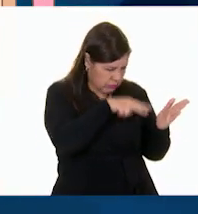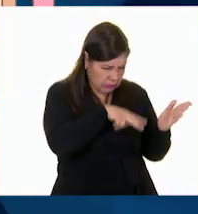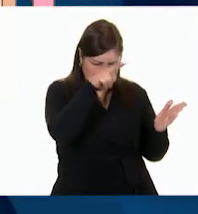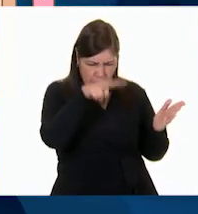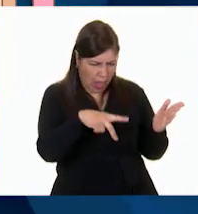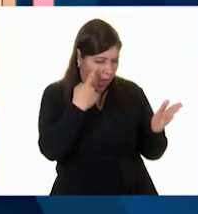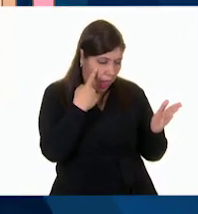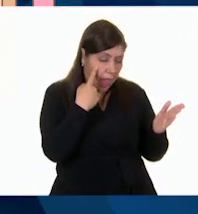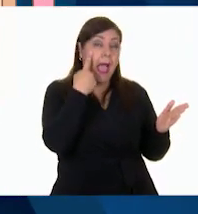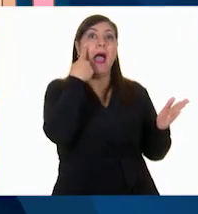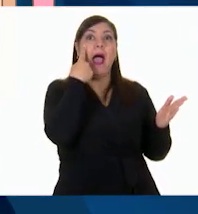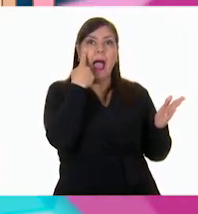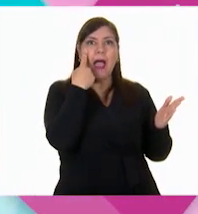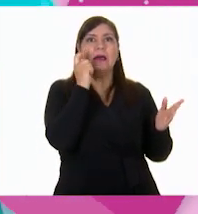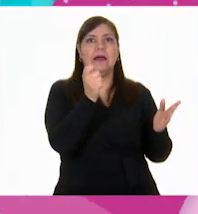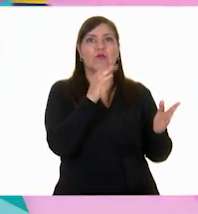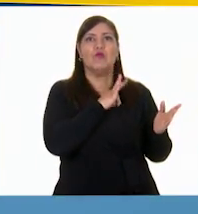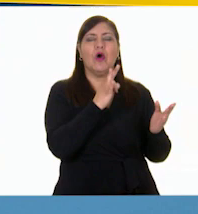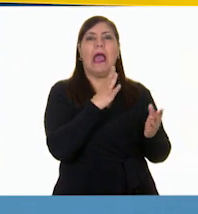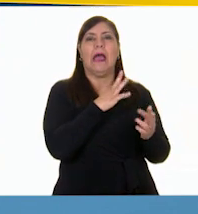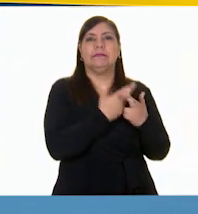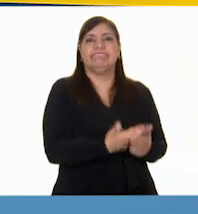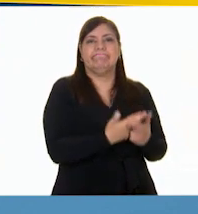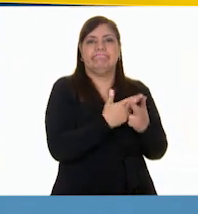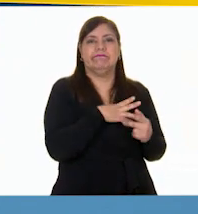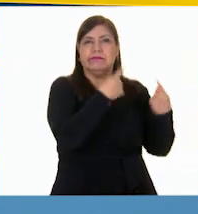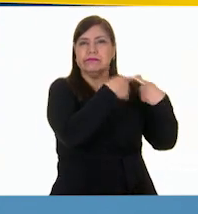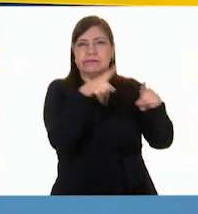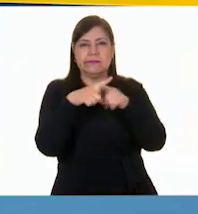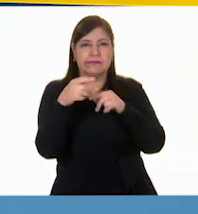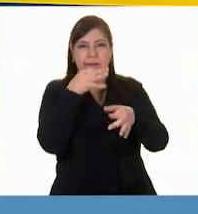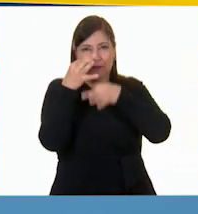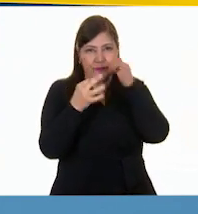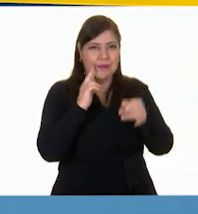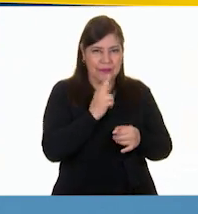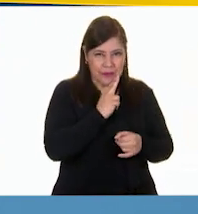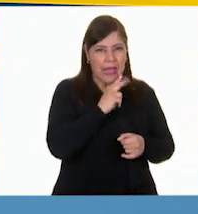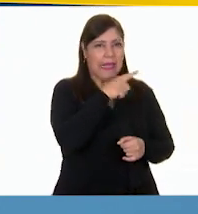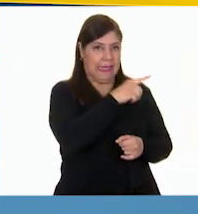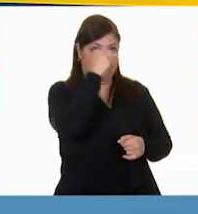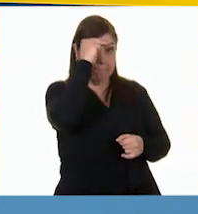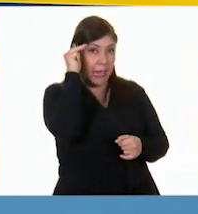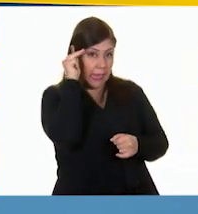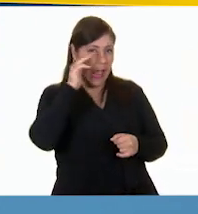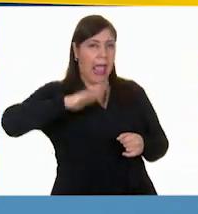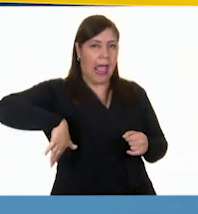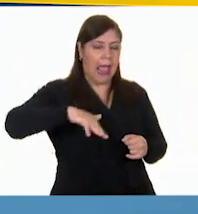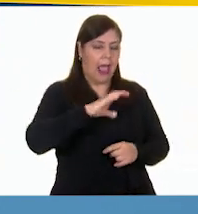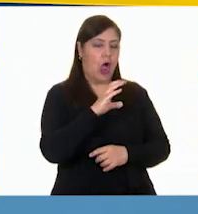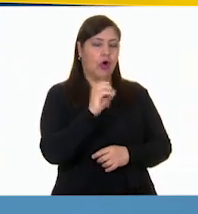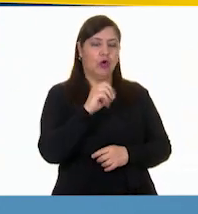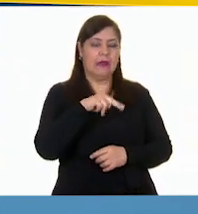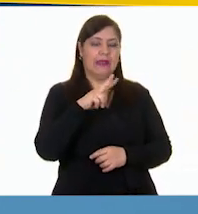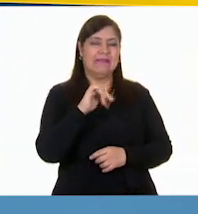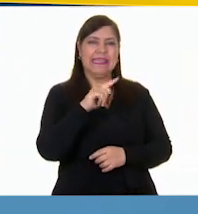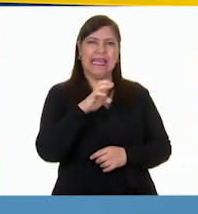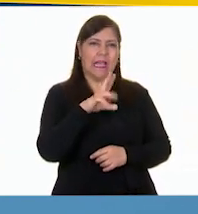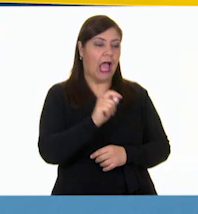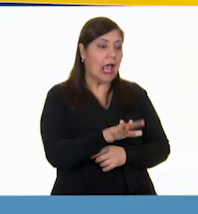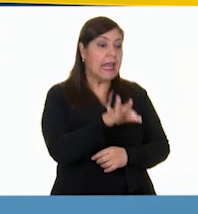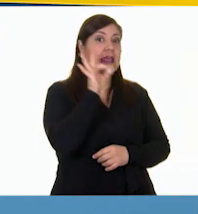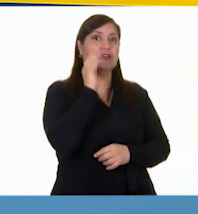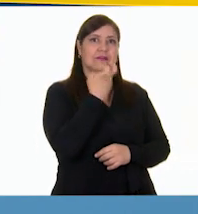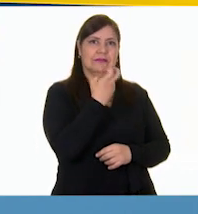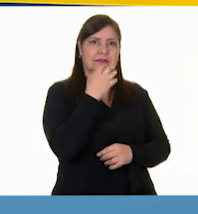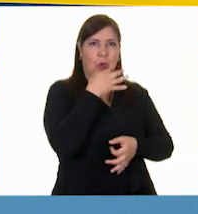a su alcance diferentes noticias. Recuerden que María eligió su noticia de la Conviteca y a partir de ahí es